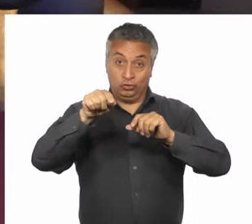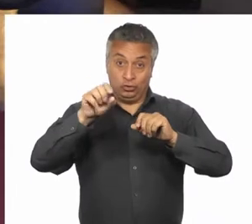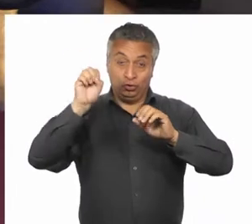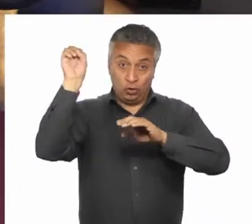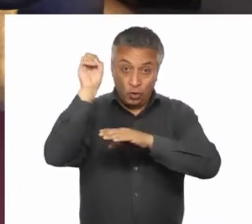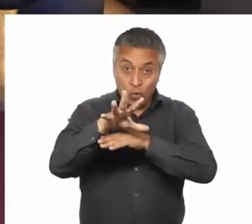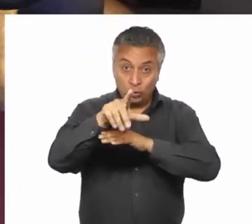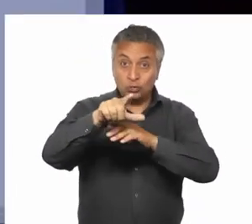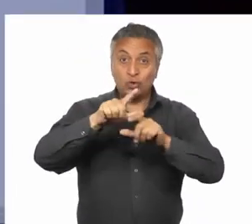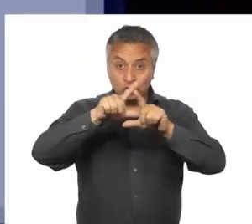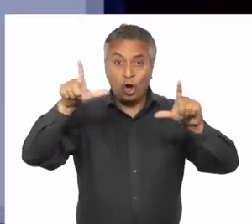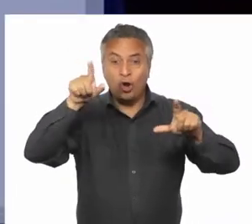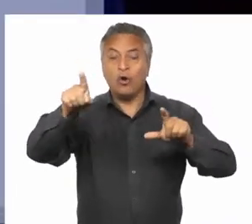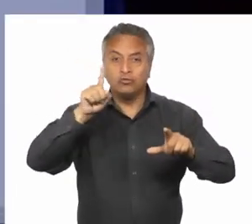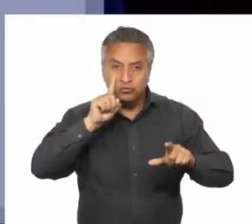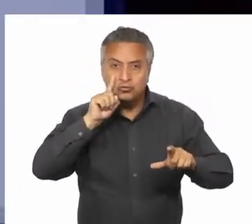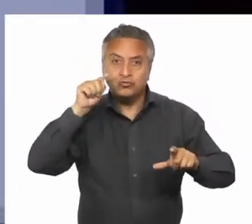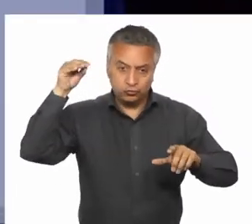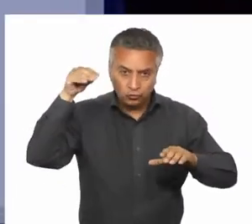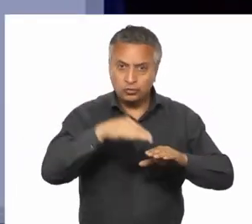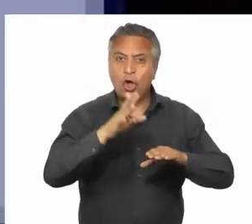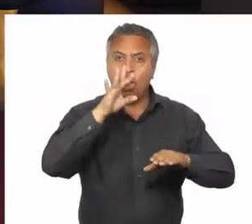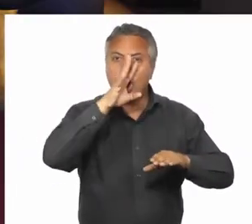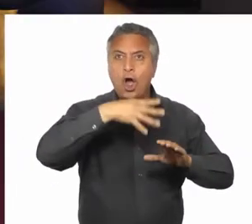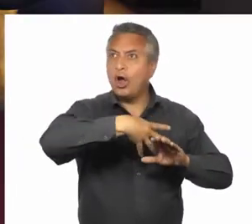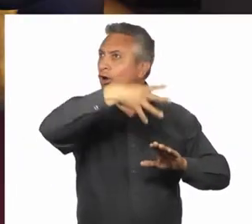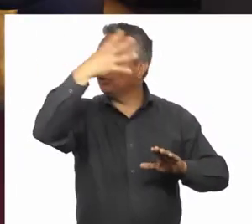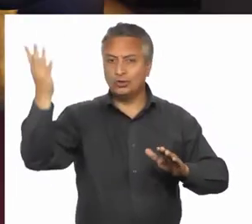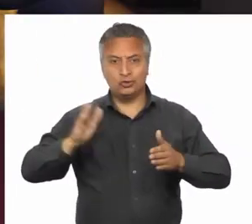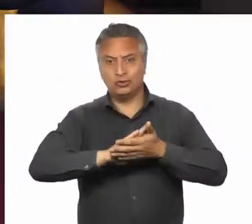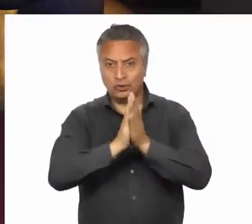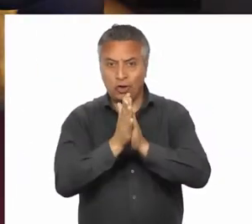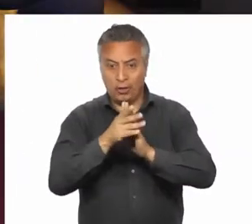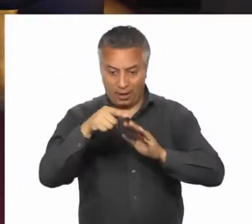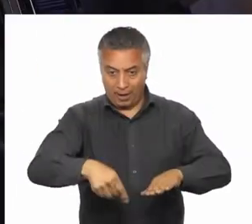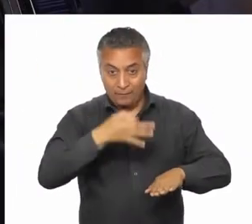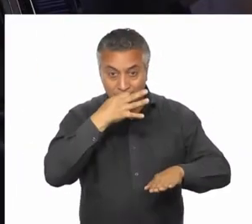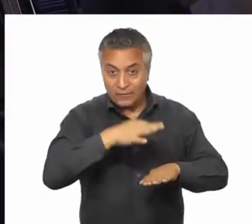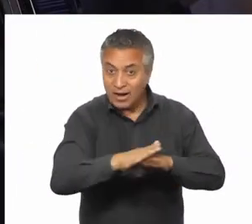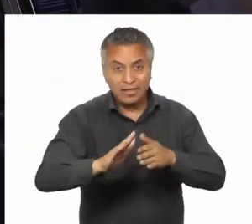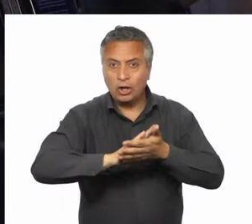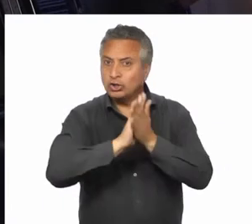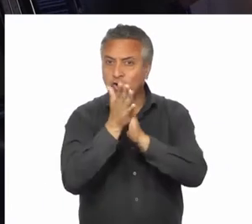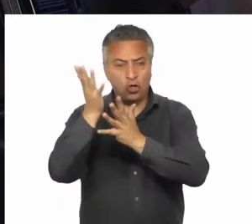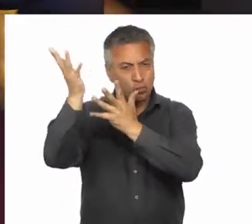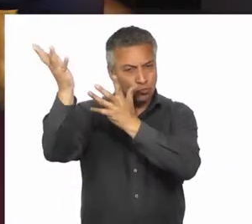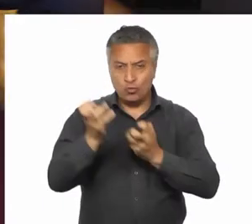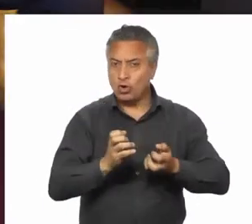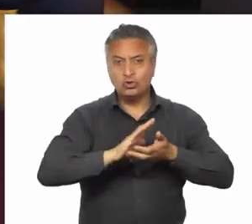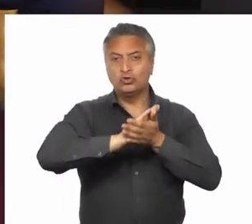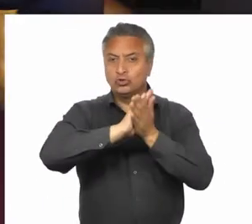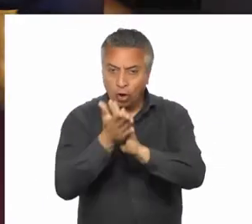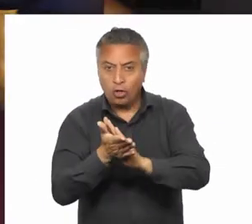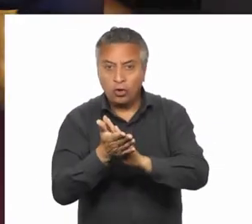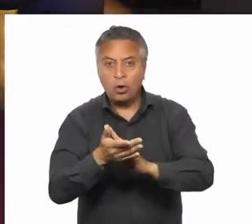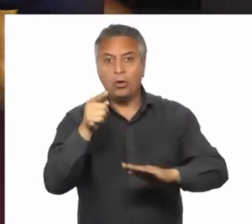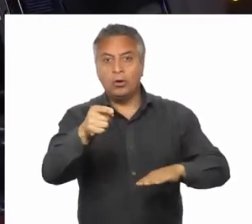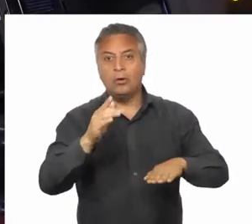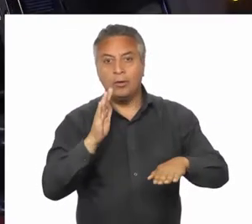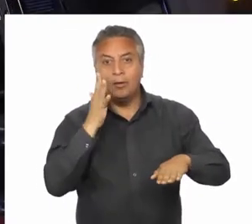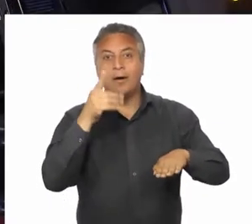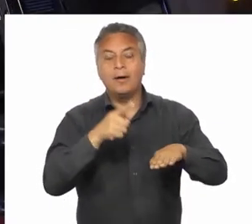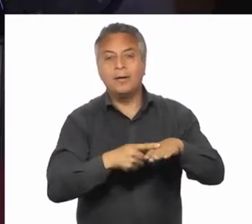iris. Al llegar al pasto, este absorbe todos los colores, a excepción de uno. Refleja el